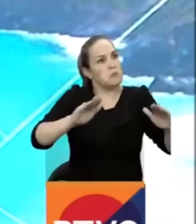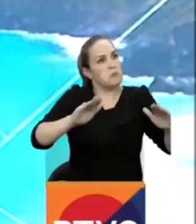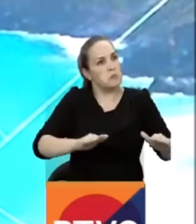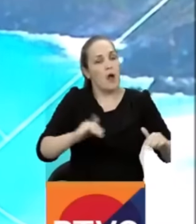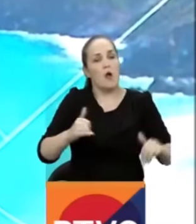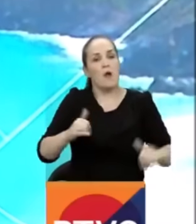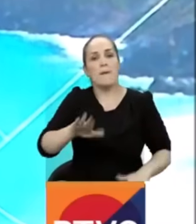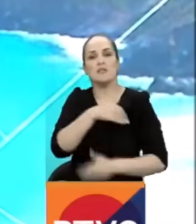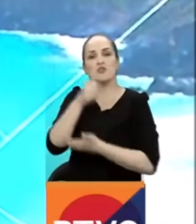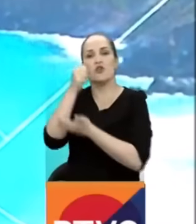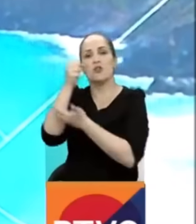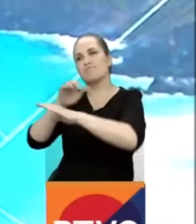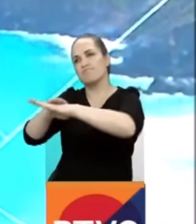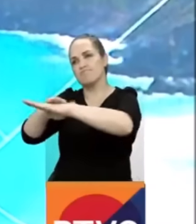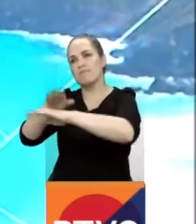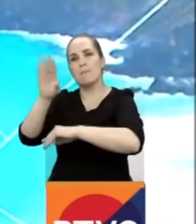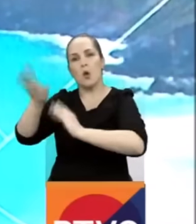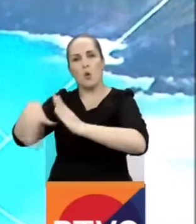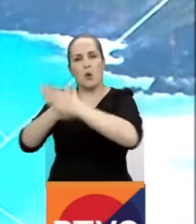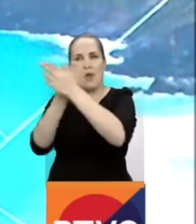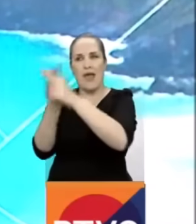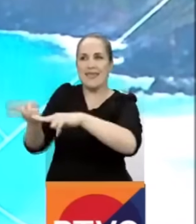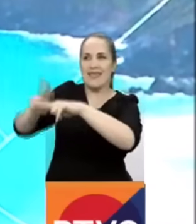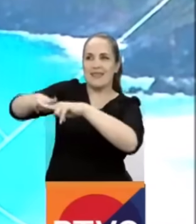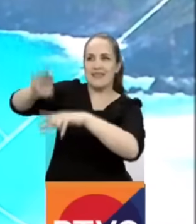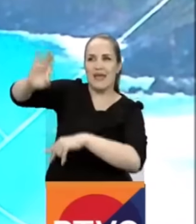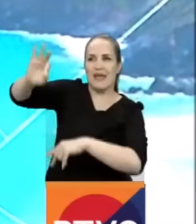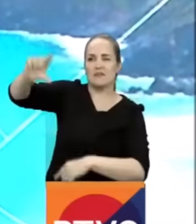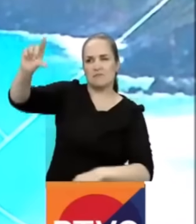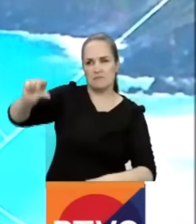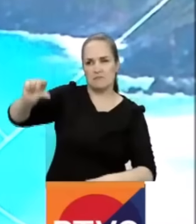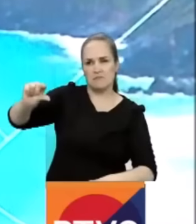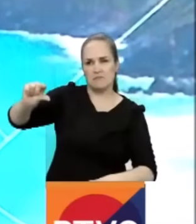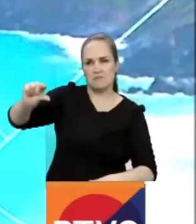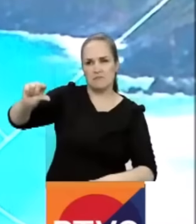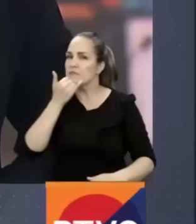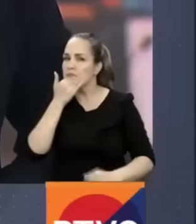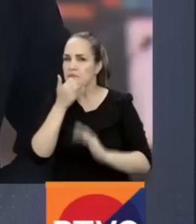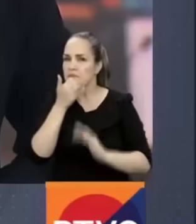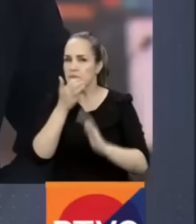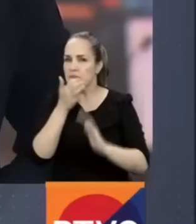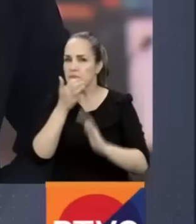tasas de interés. Laura Rodríguez, buenas tardes. Usted tiene los detalles.